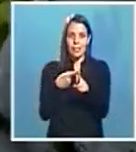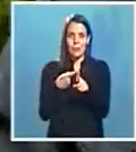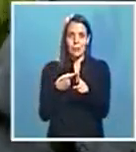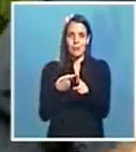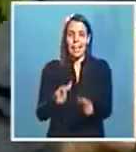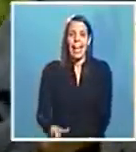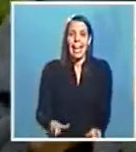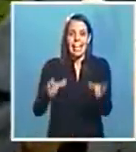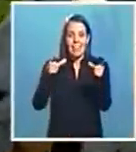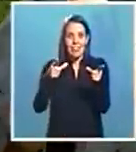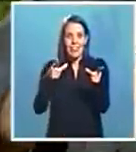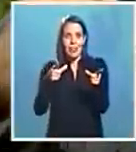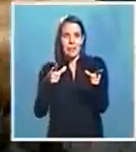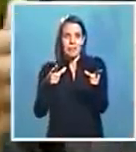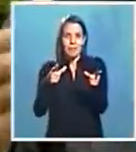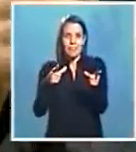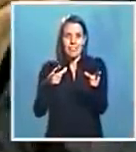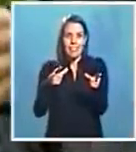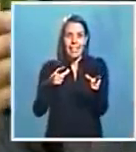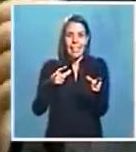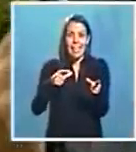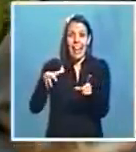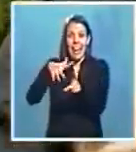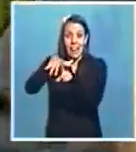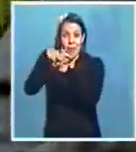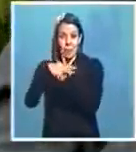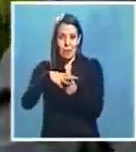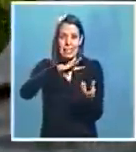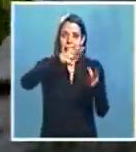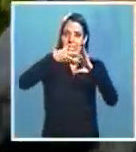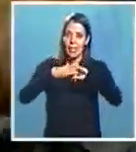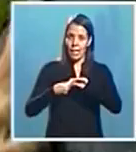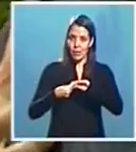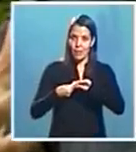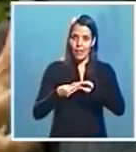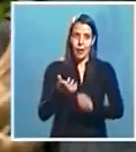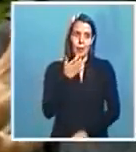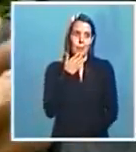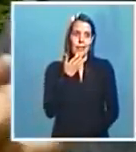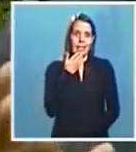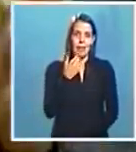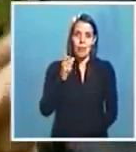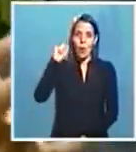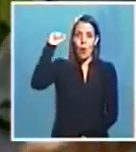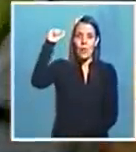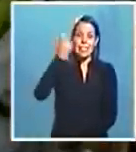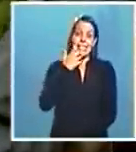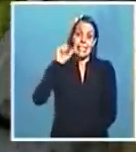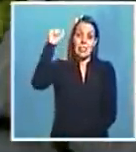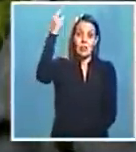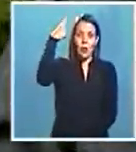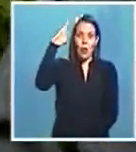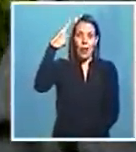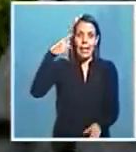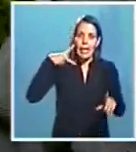conseguir un edificio que responde ao entorno, de maneira que, nas zonas, por exemplo, nas fachadas máis soleadas, crear sombras